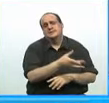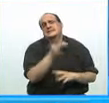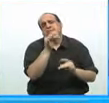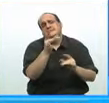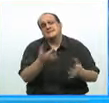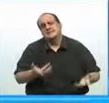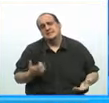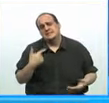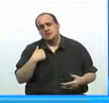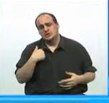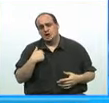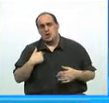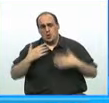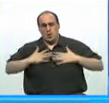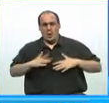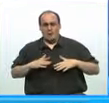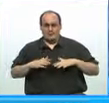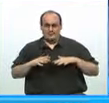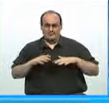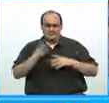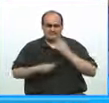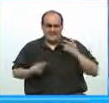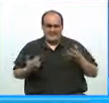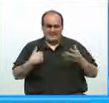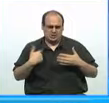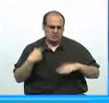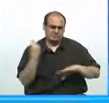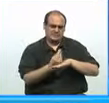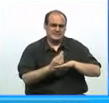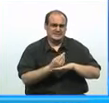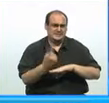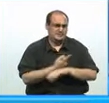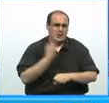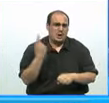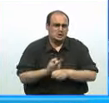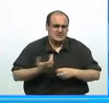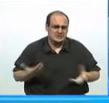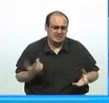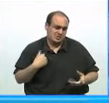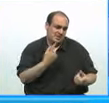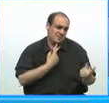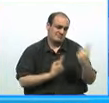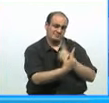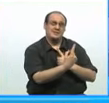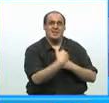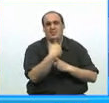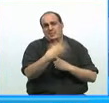si yo no estaba al máximo, no le podía ganar a Gufín y creo que el enano por ahí,